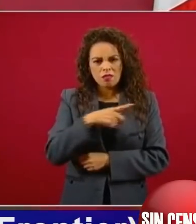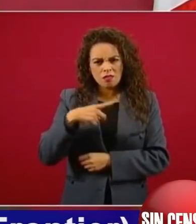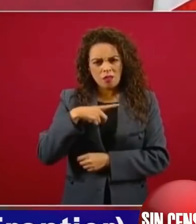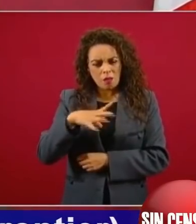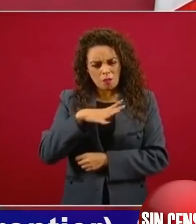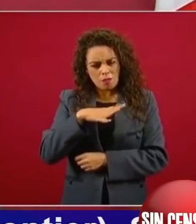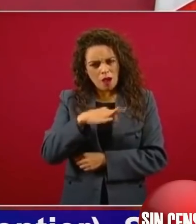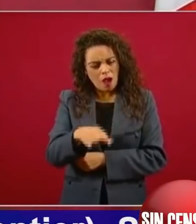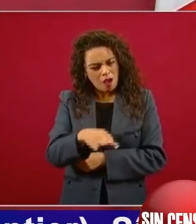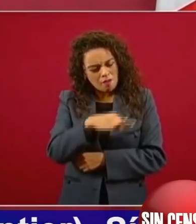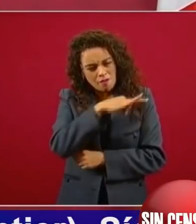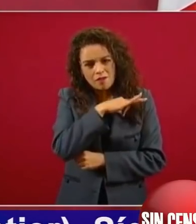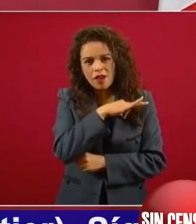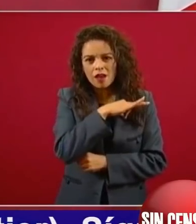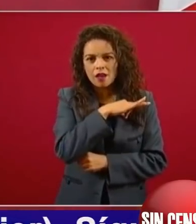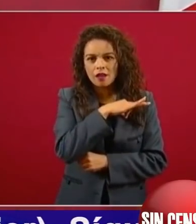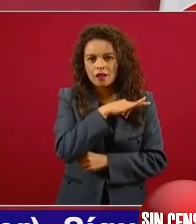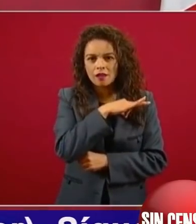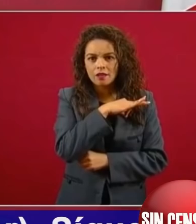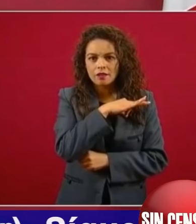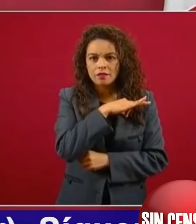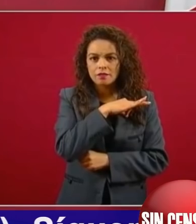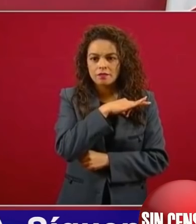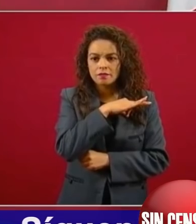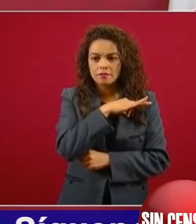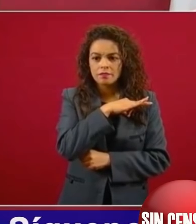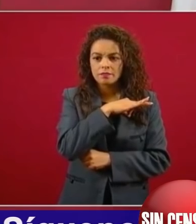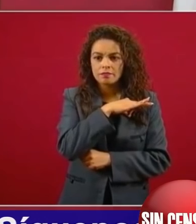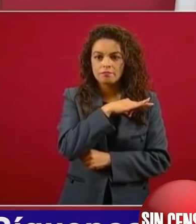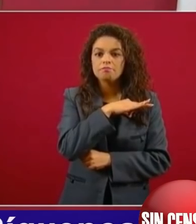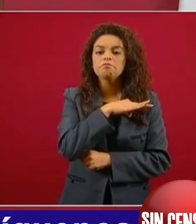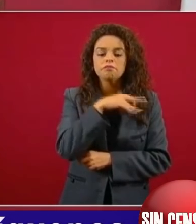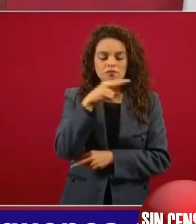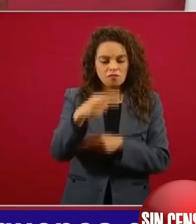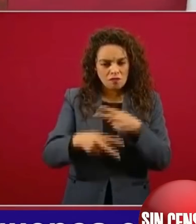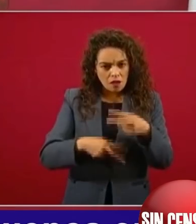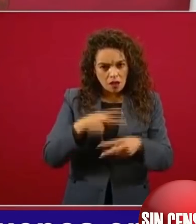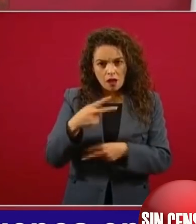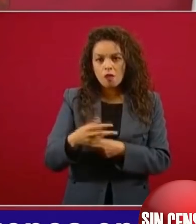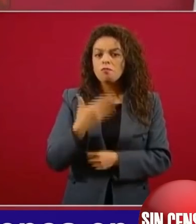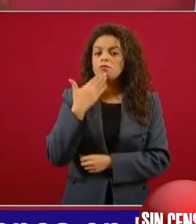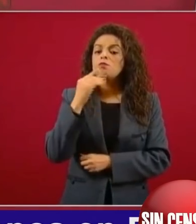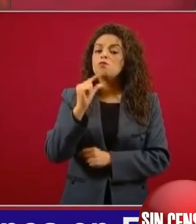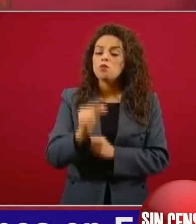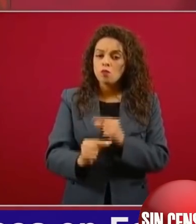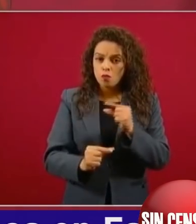no perdamos la esperanza, vamos bien